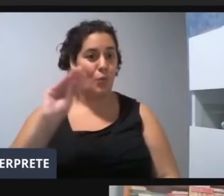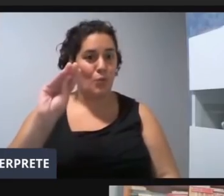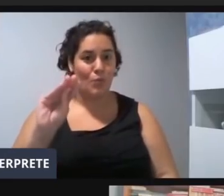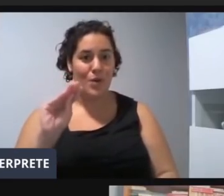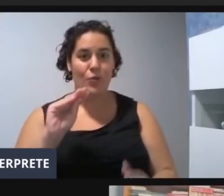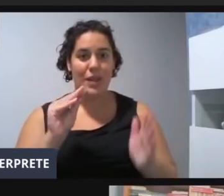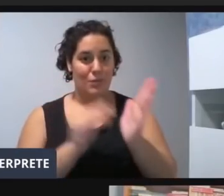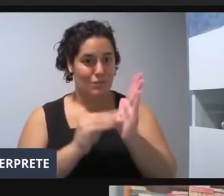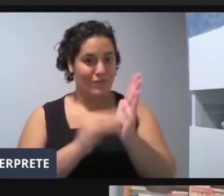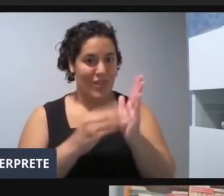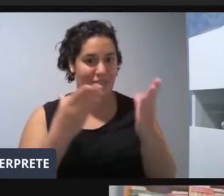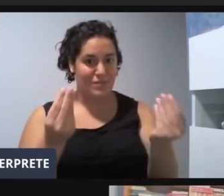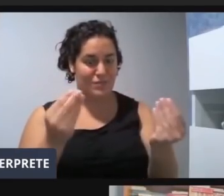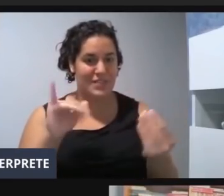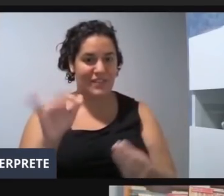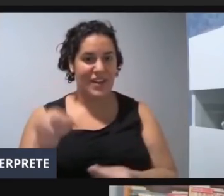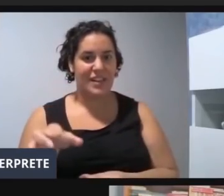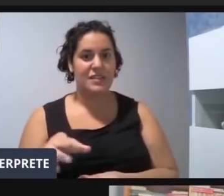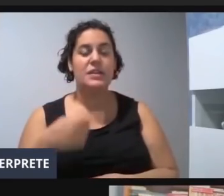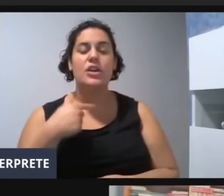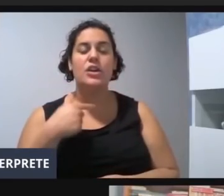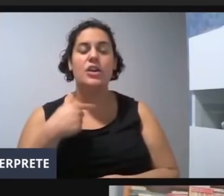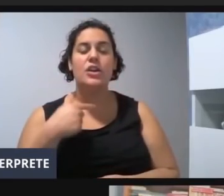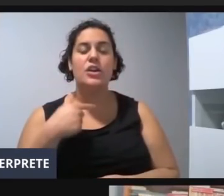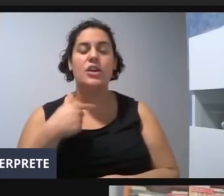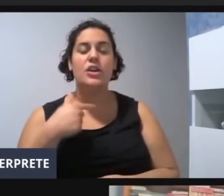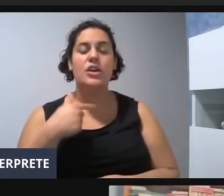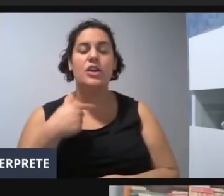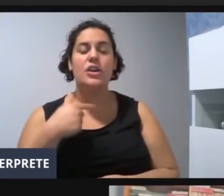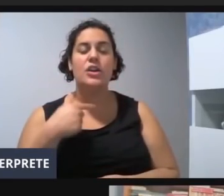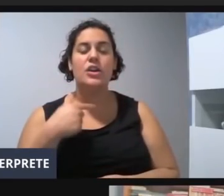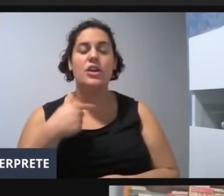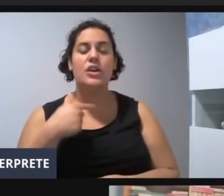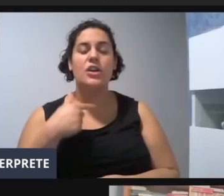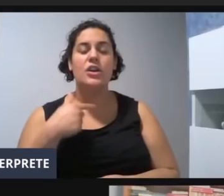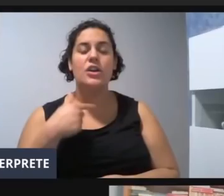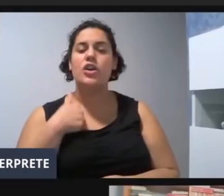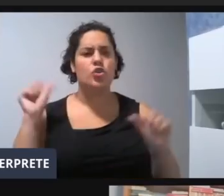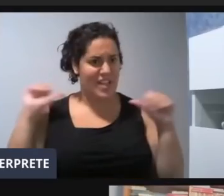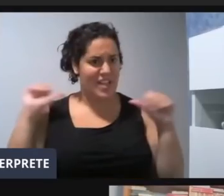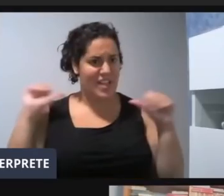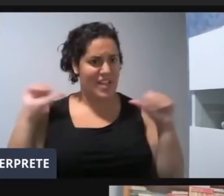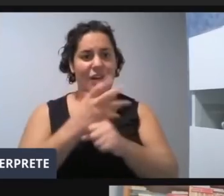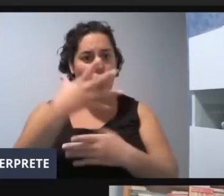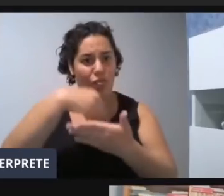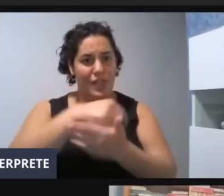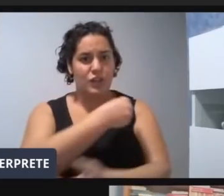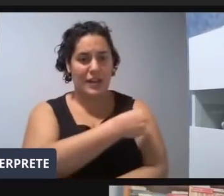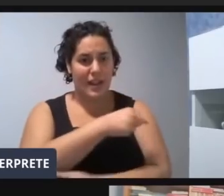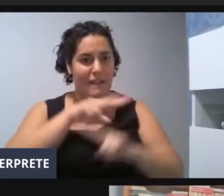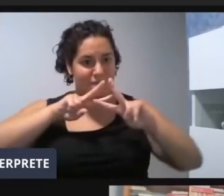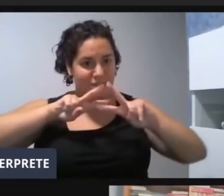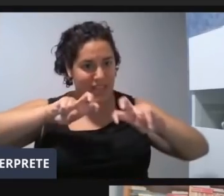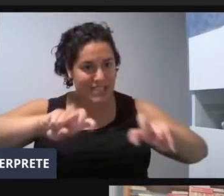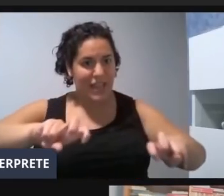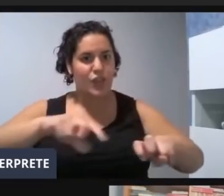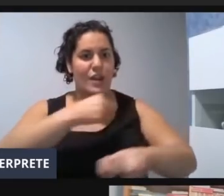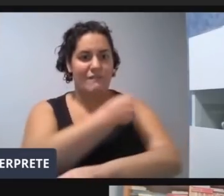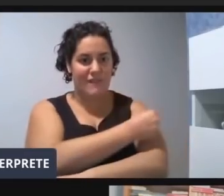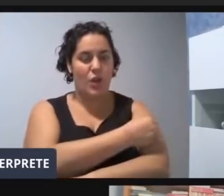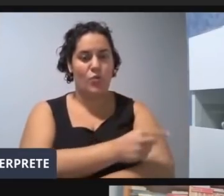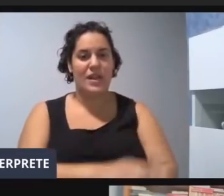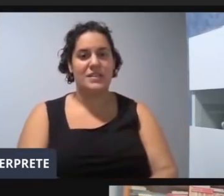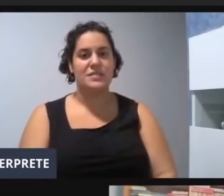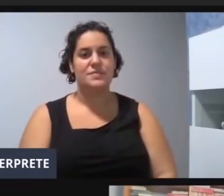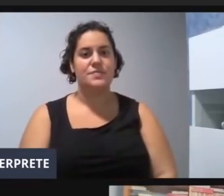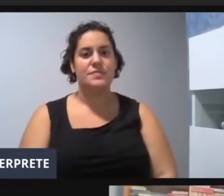trabajado toda mi vida en vacunas y he seguido, o sea, no solo he trabajado en investigación en vacunas, sino que he seguido cómo es la